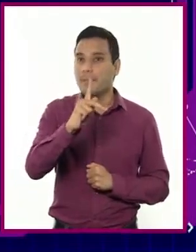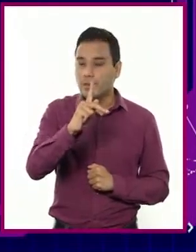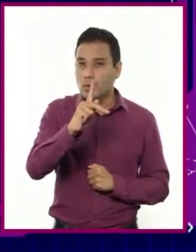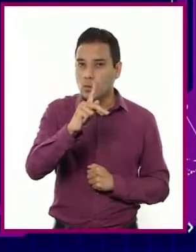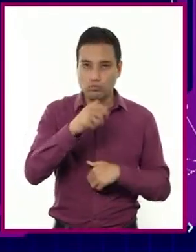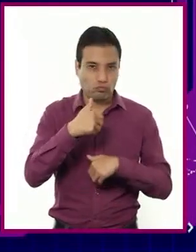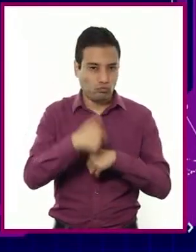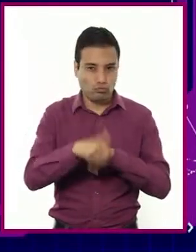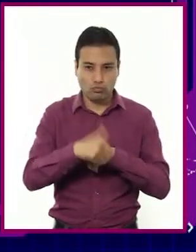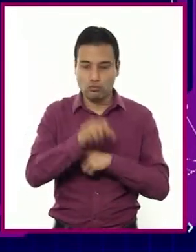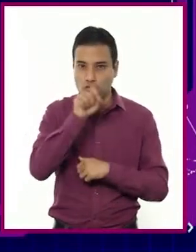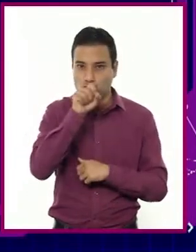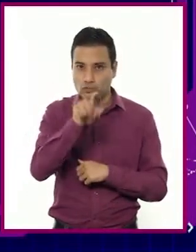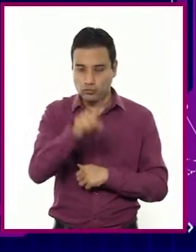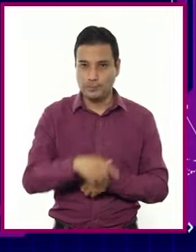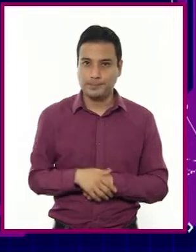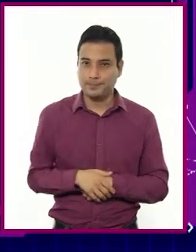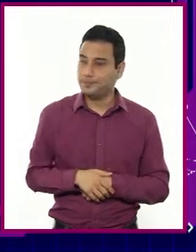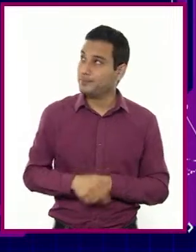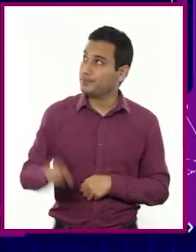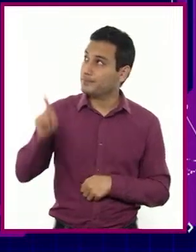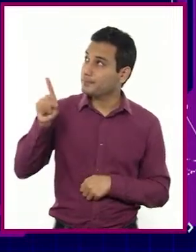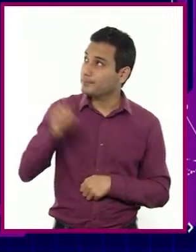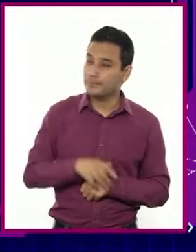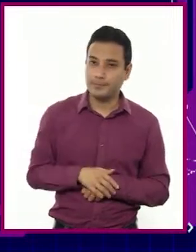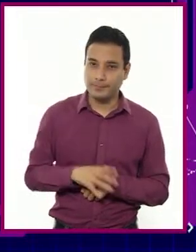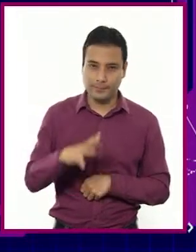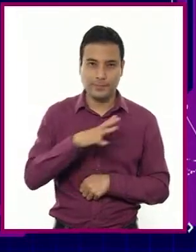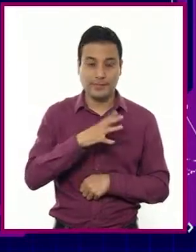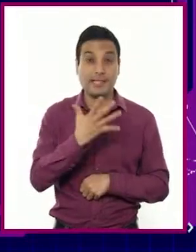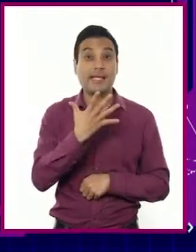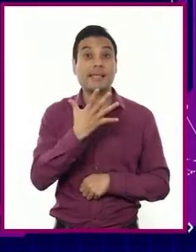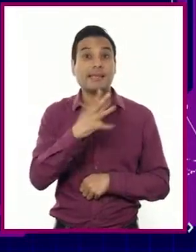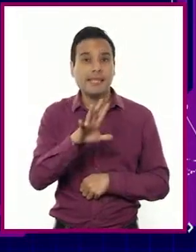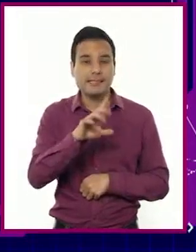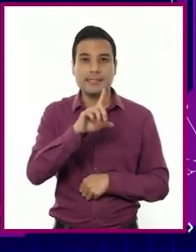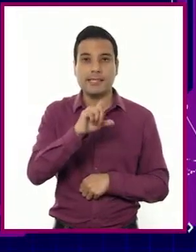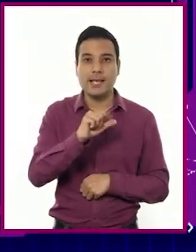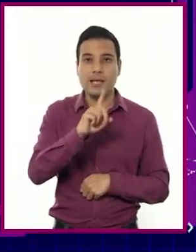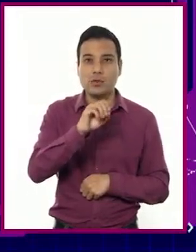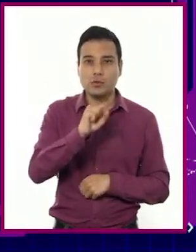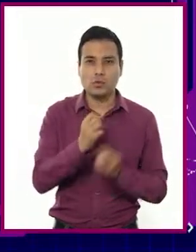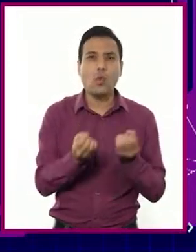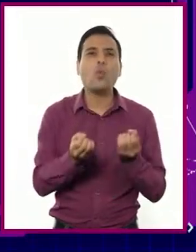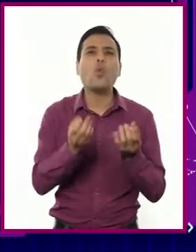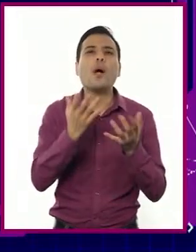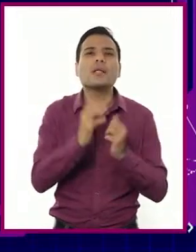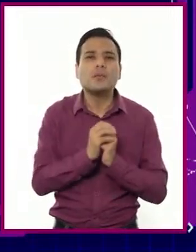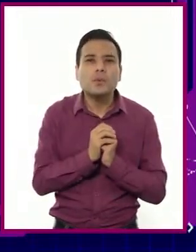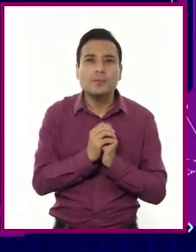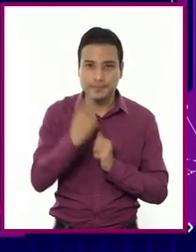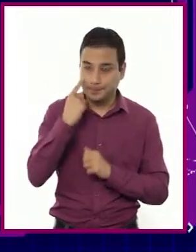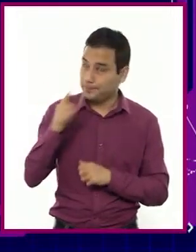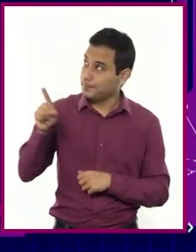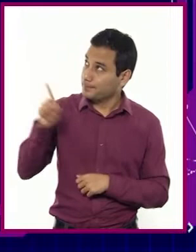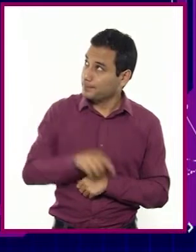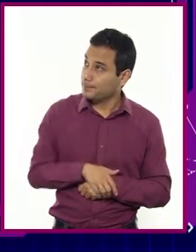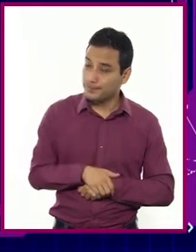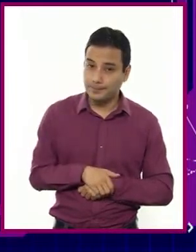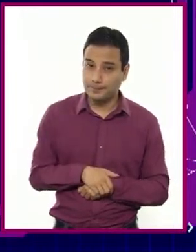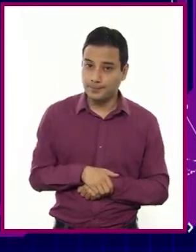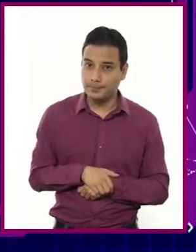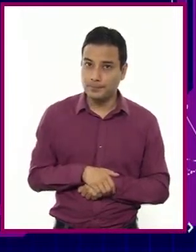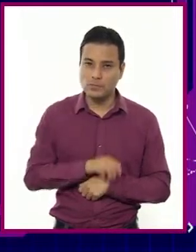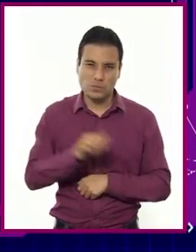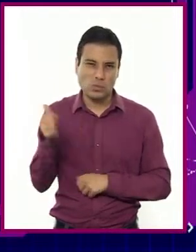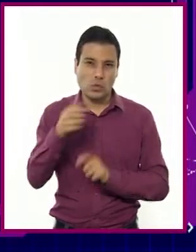5 picos tiene 10 lados iguales que miden 3W más 1.5 y la figura en forma